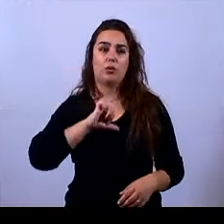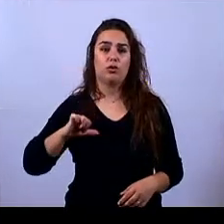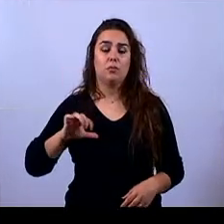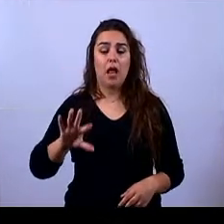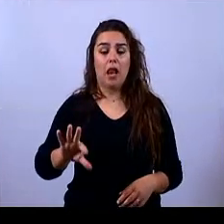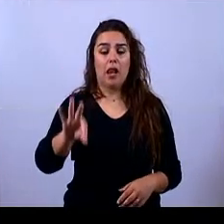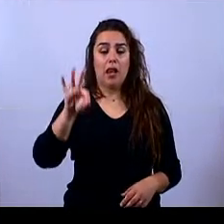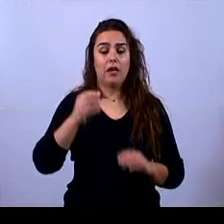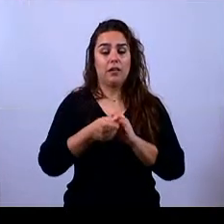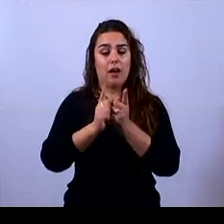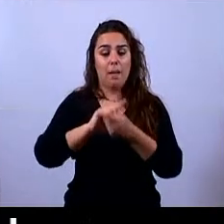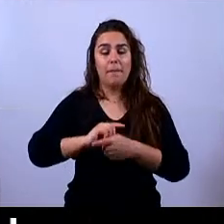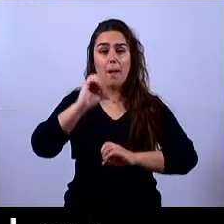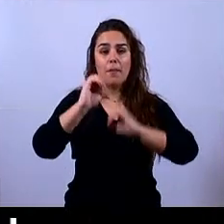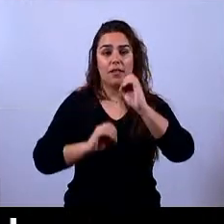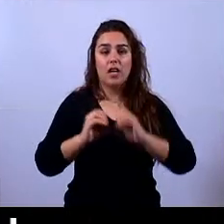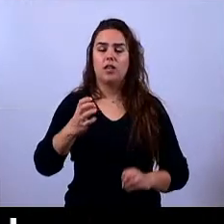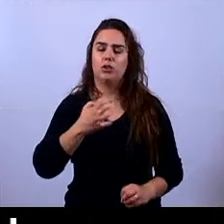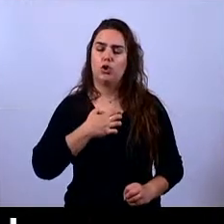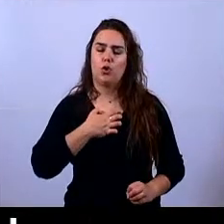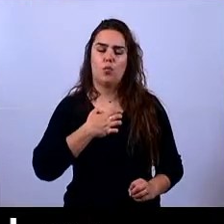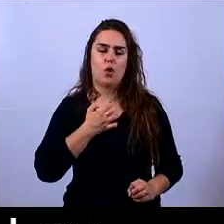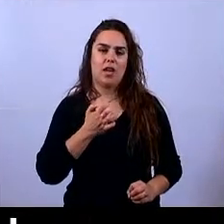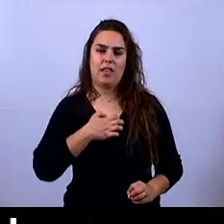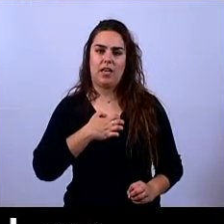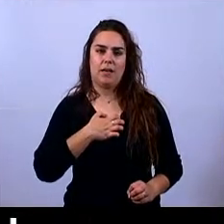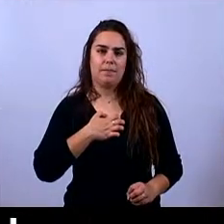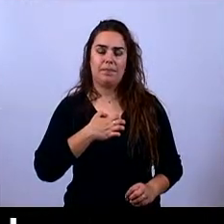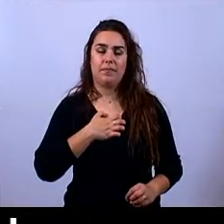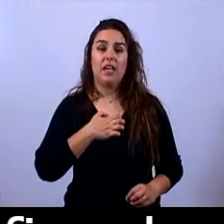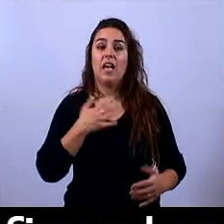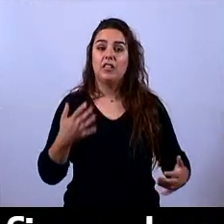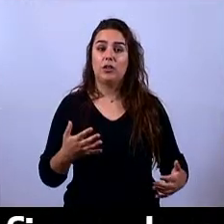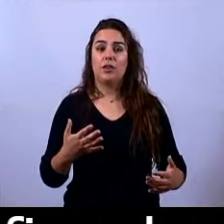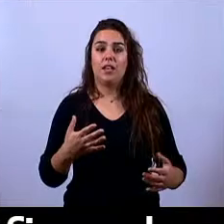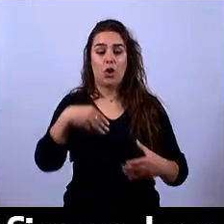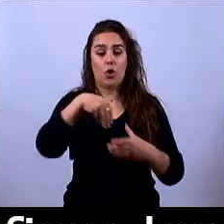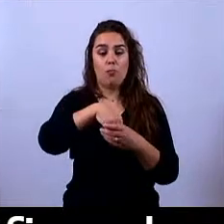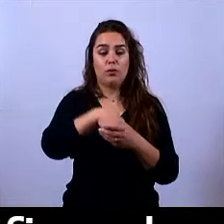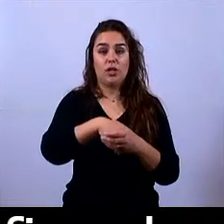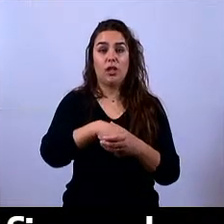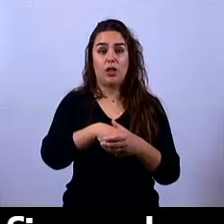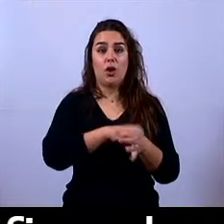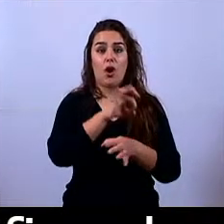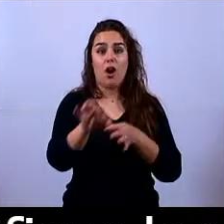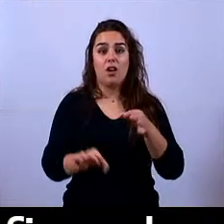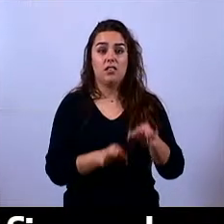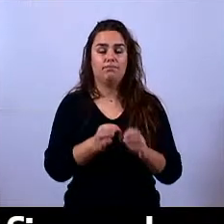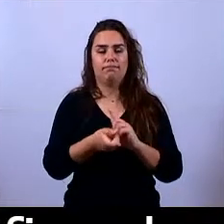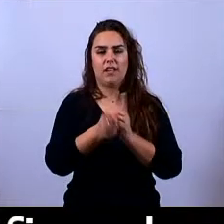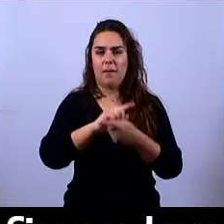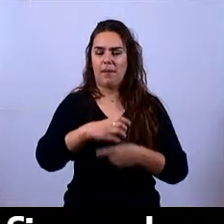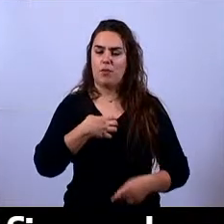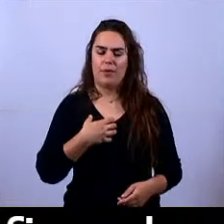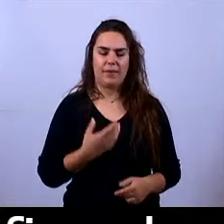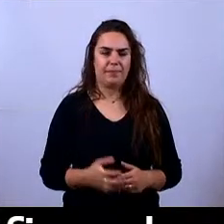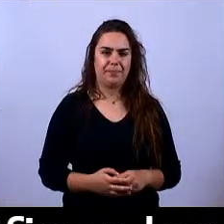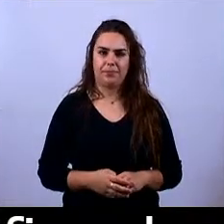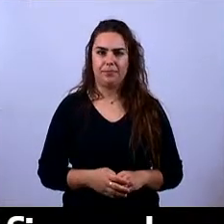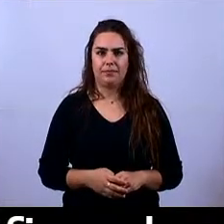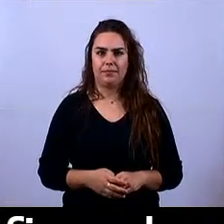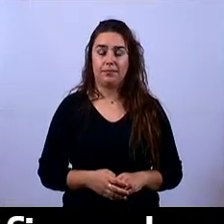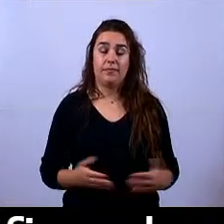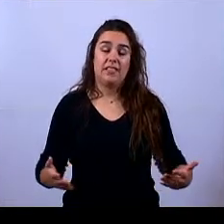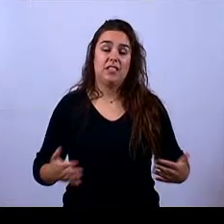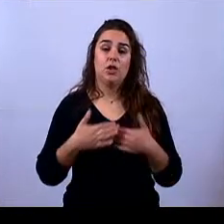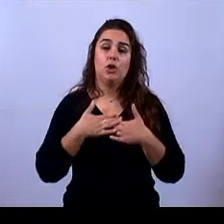quienes modifiquen los porcentajes de representatividad, alterando así la composición de los órganos que se derivan de ello. Lamentamos